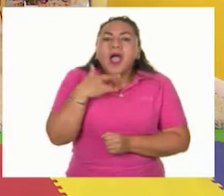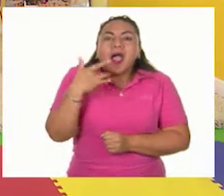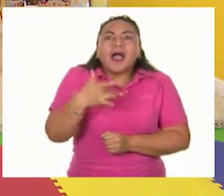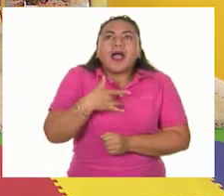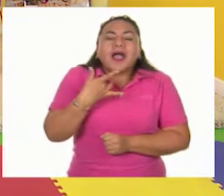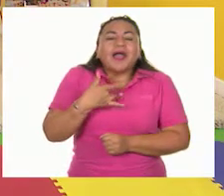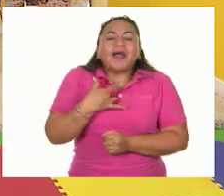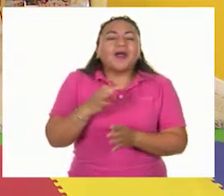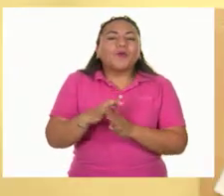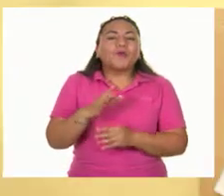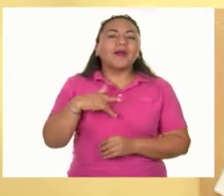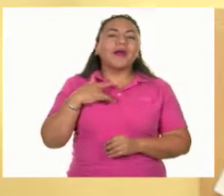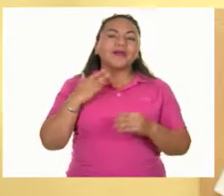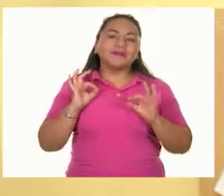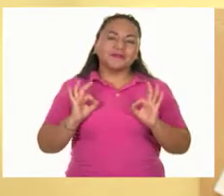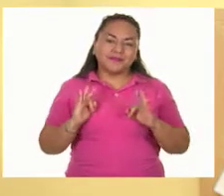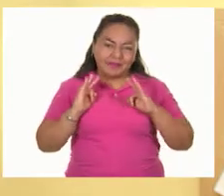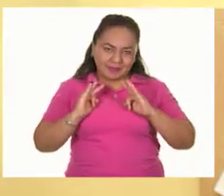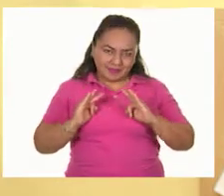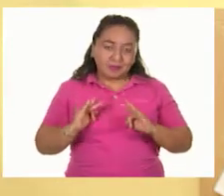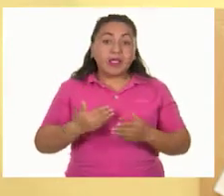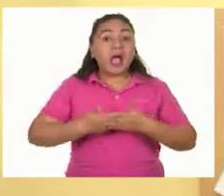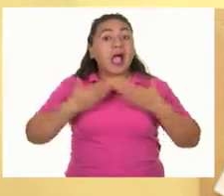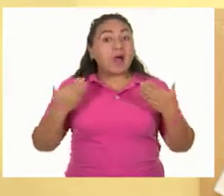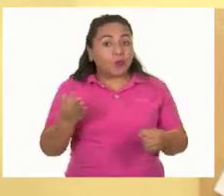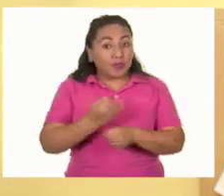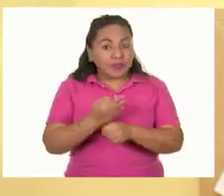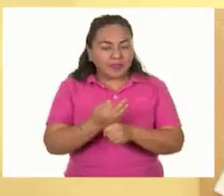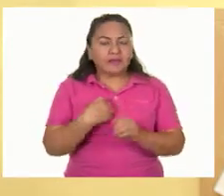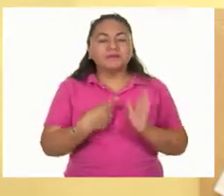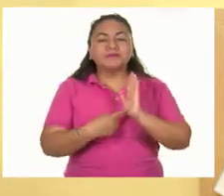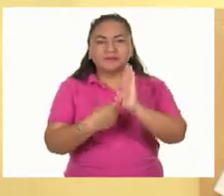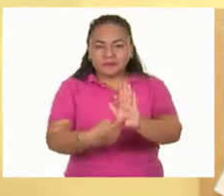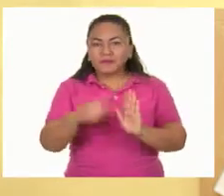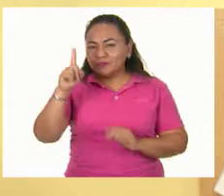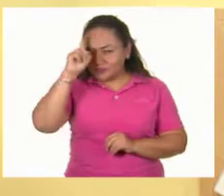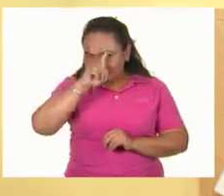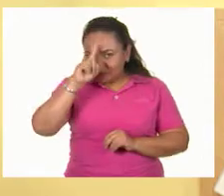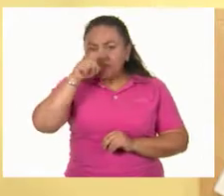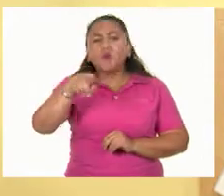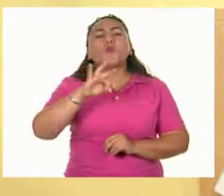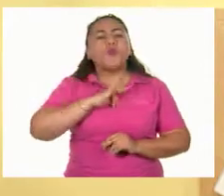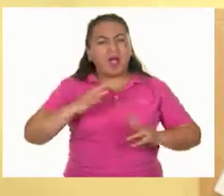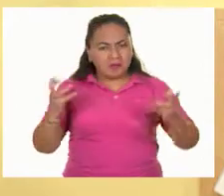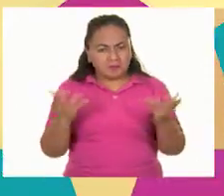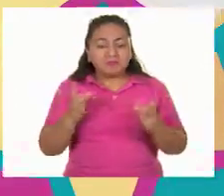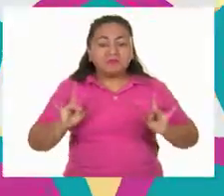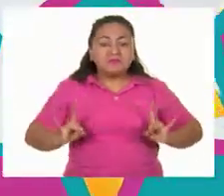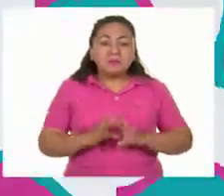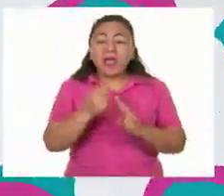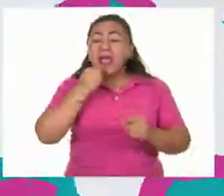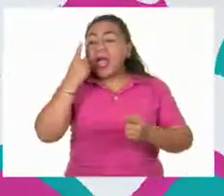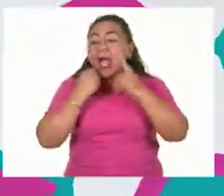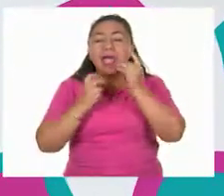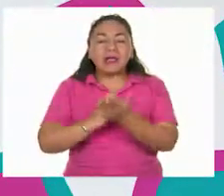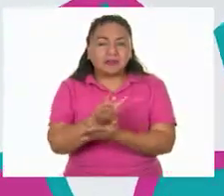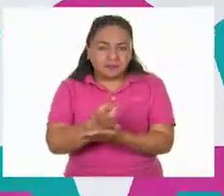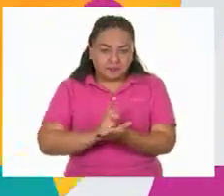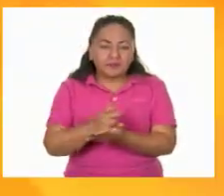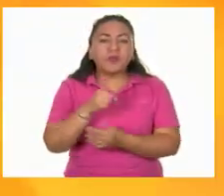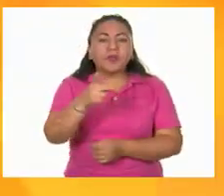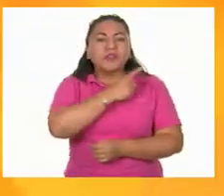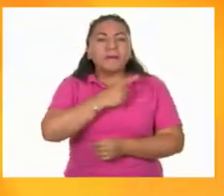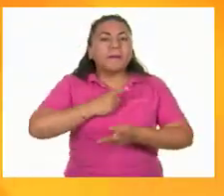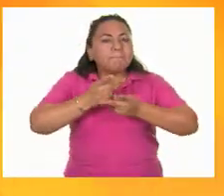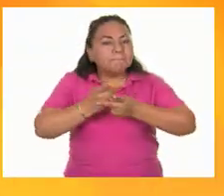sientan contenidos. A continuación, te proponemos algunas recomendaciones que puedes realizar ante un berrinche. Sé paciente